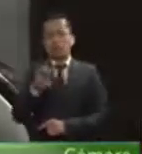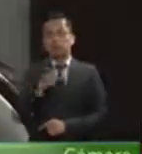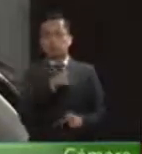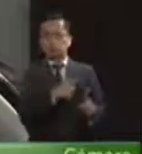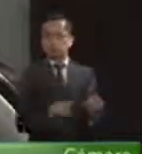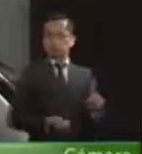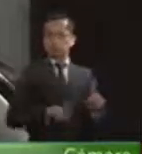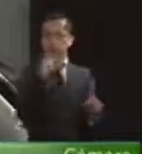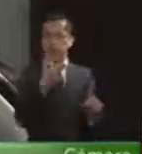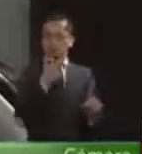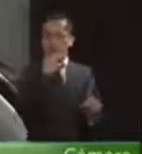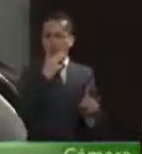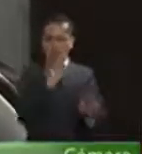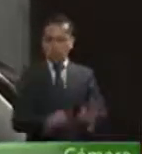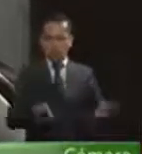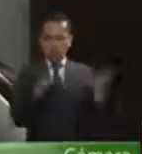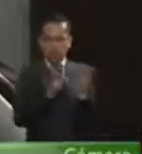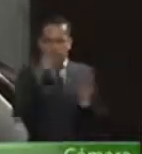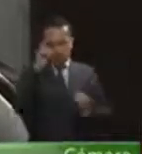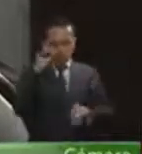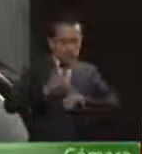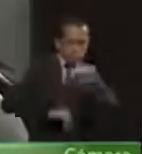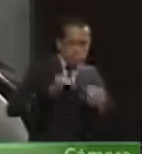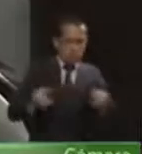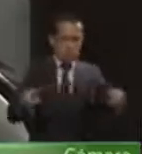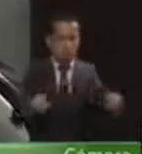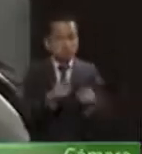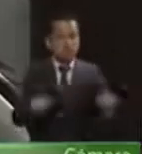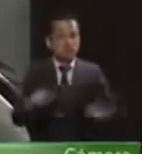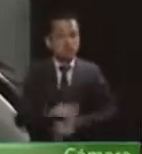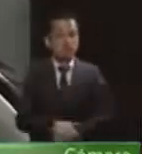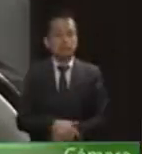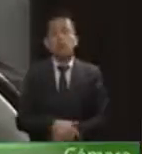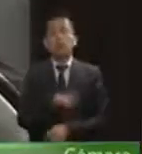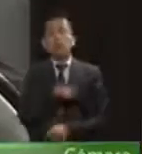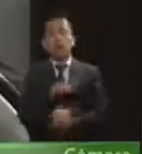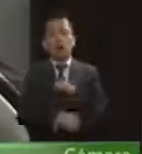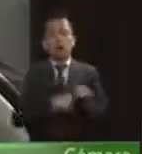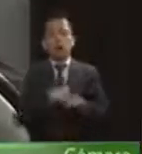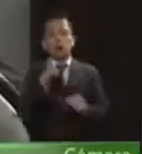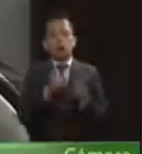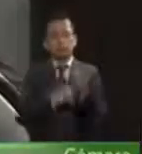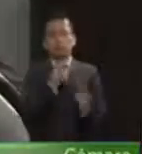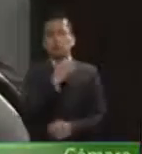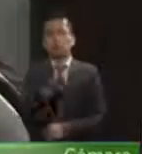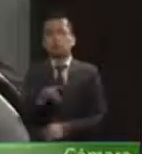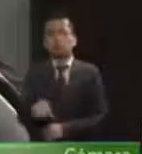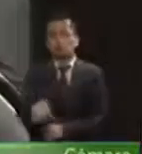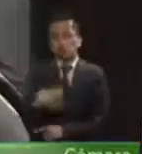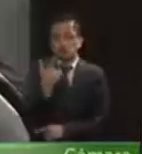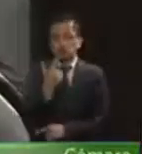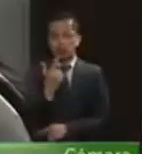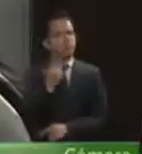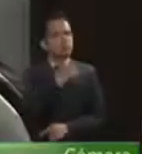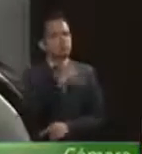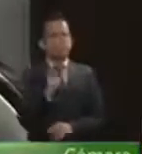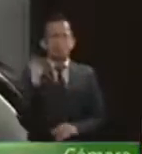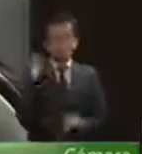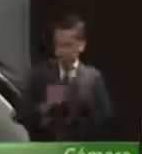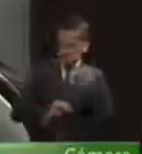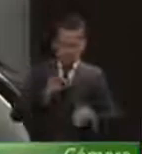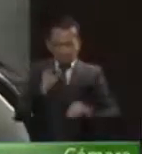sentido, cabe resaltar que en 1912 realizó un concierto con obras que contenían características que